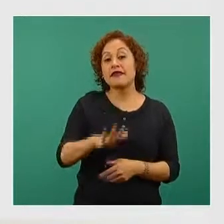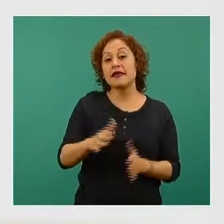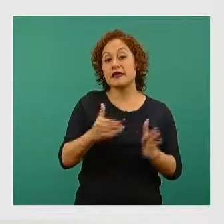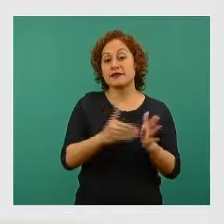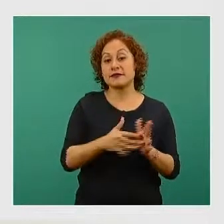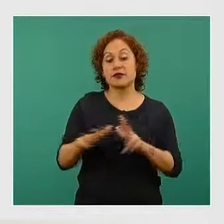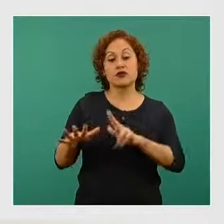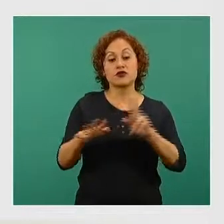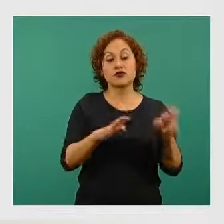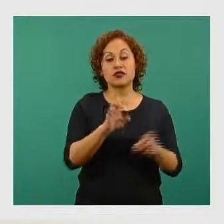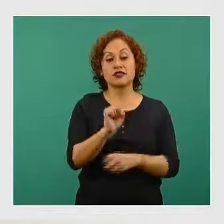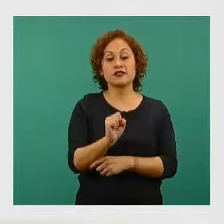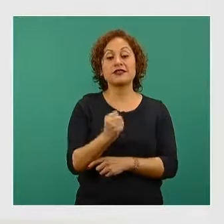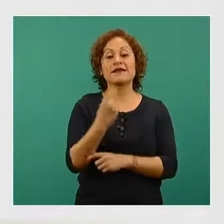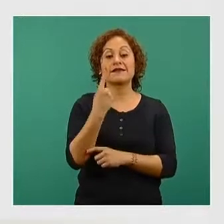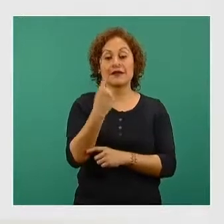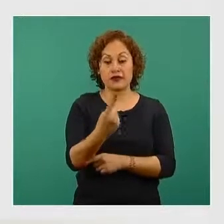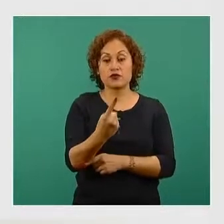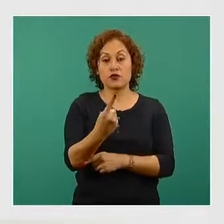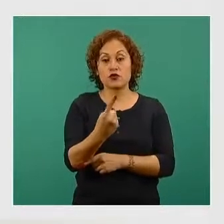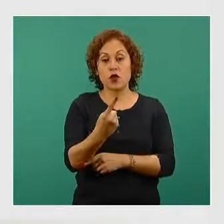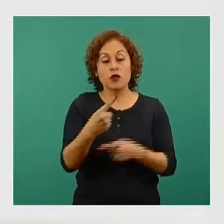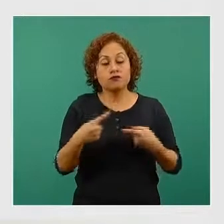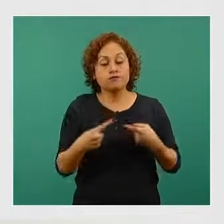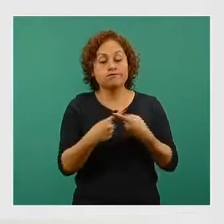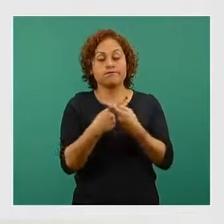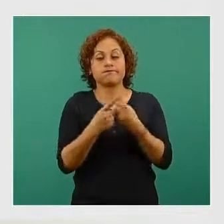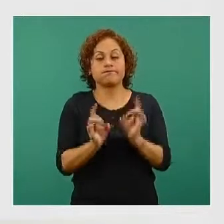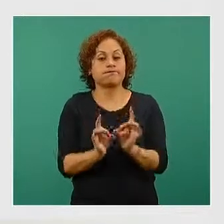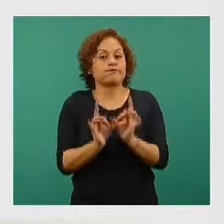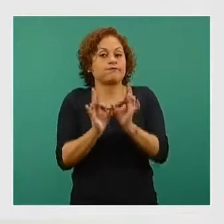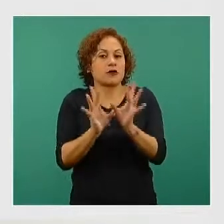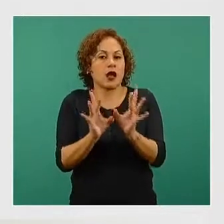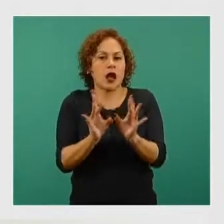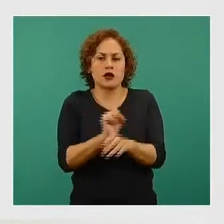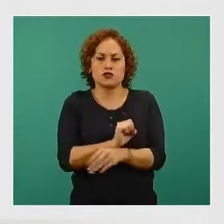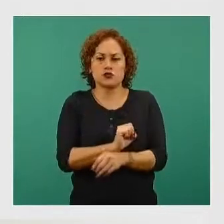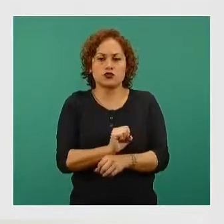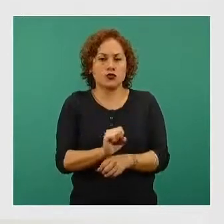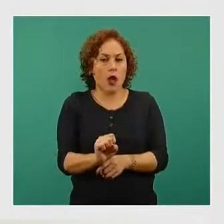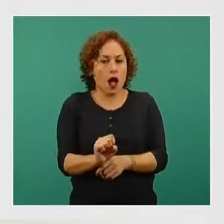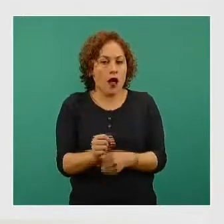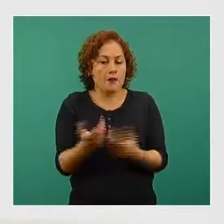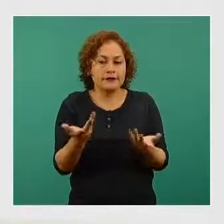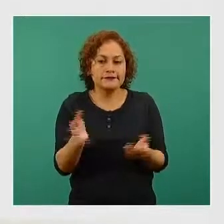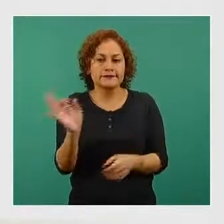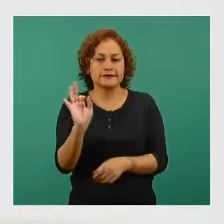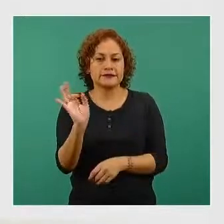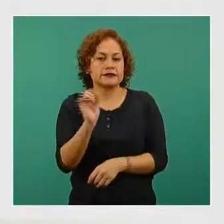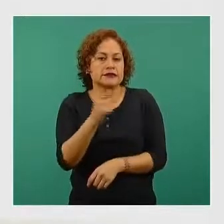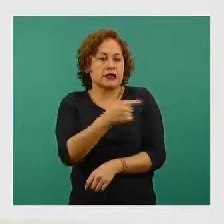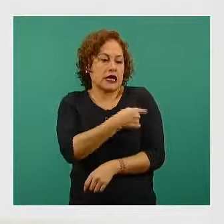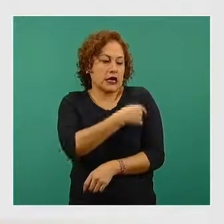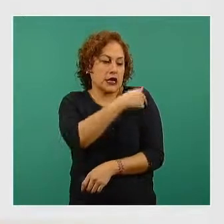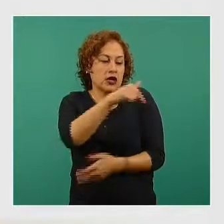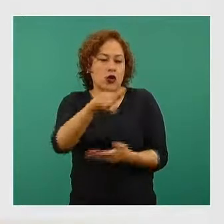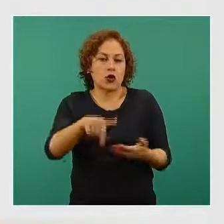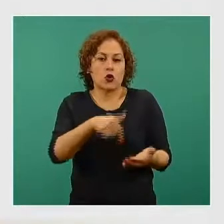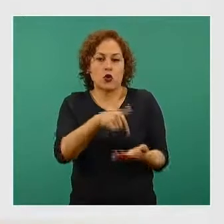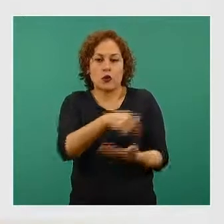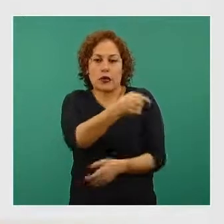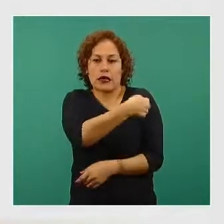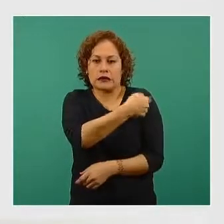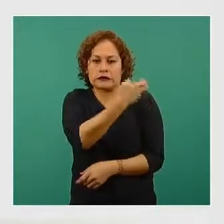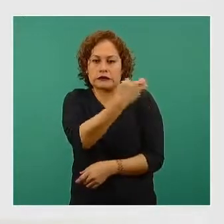10.861, fueron notificados como ESAVIs no graves, es decir, reacciones locales que de manera normal y